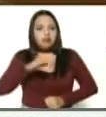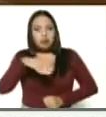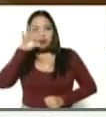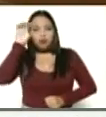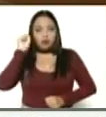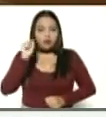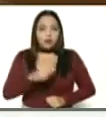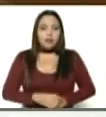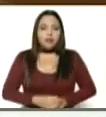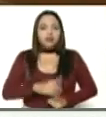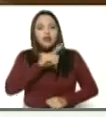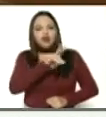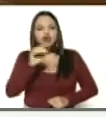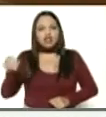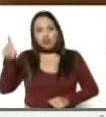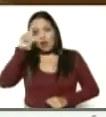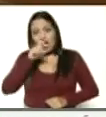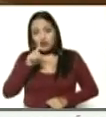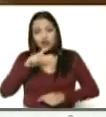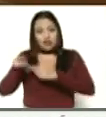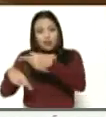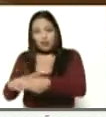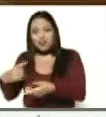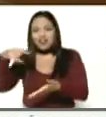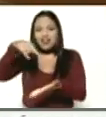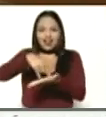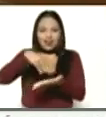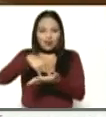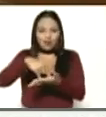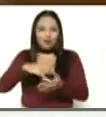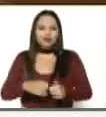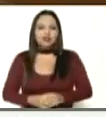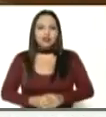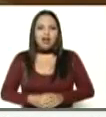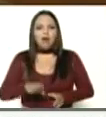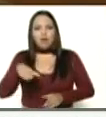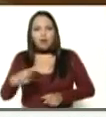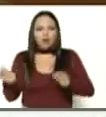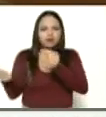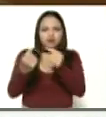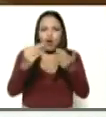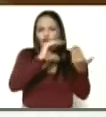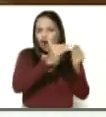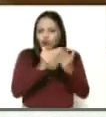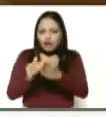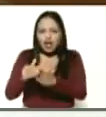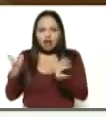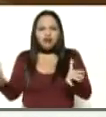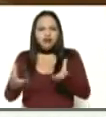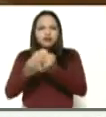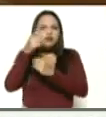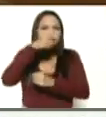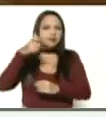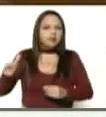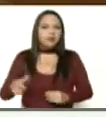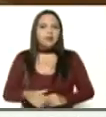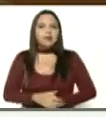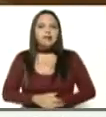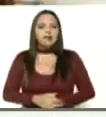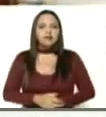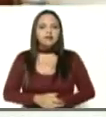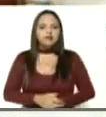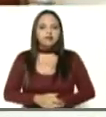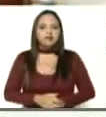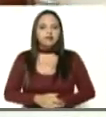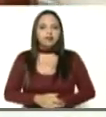el bicentenario de Carabobo, ¿no?, para debatir en las comunidades, debatir con el pueblo, que